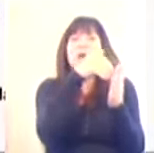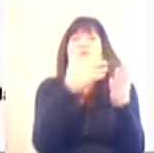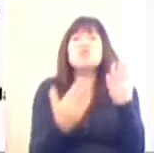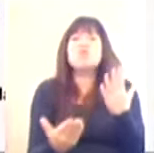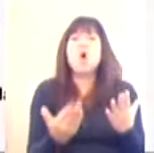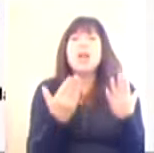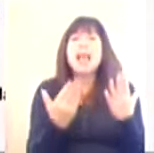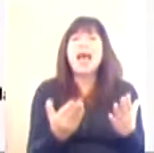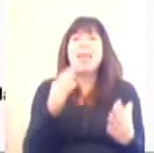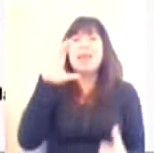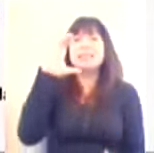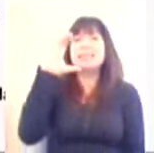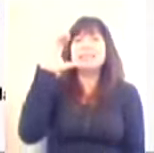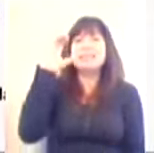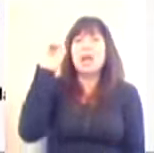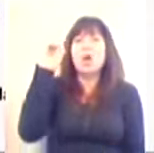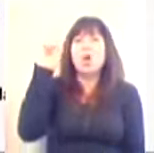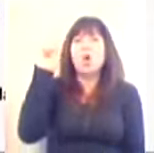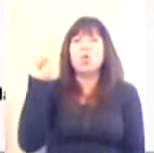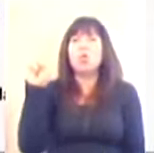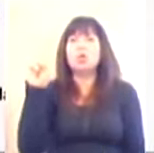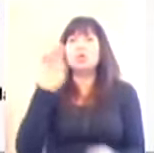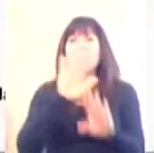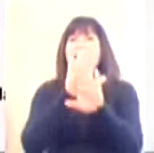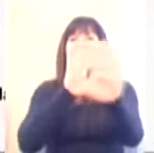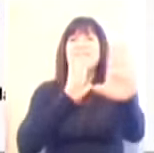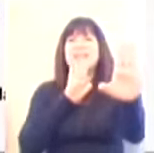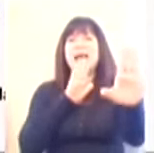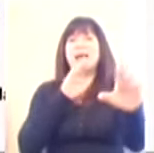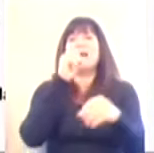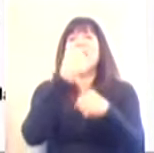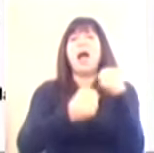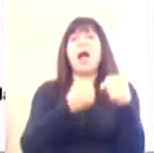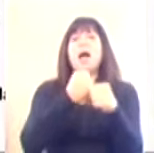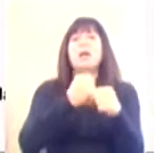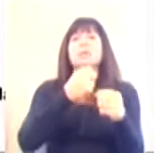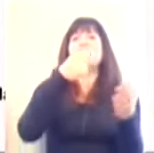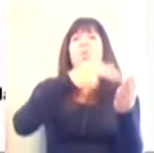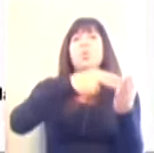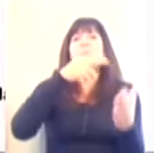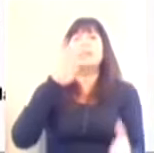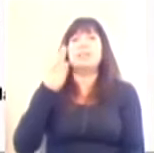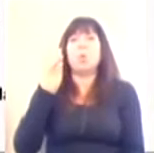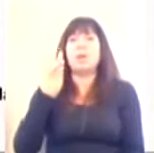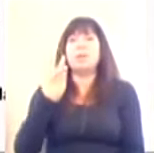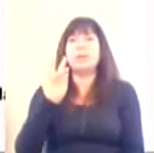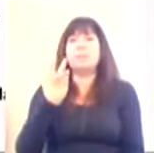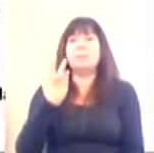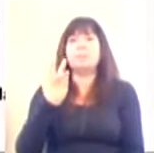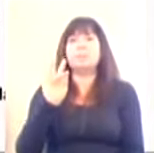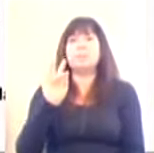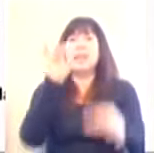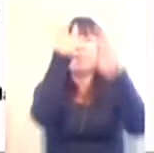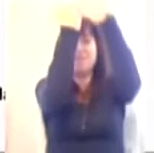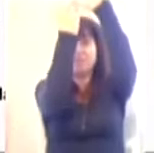que deberemos evitar de aquí al año 2050. Y en el eje vertical es el